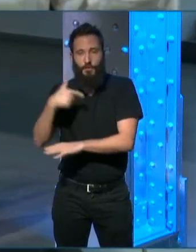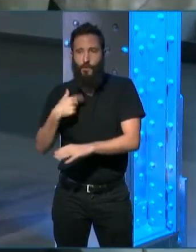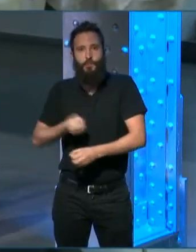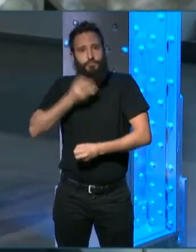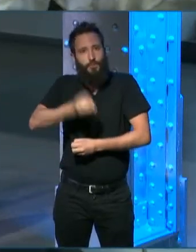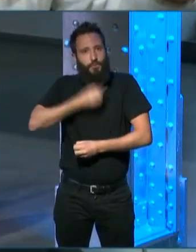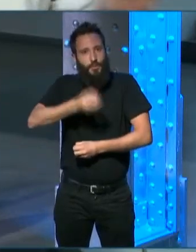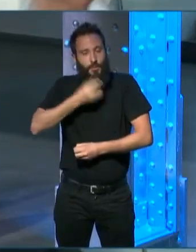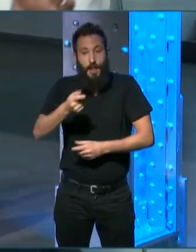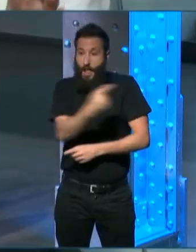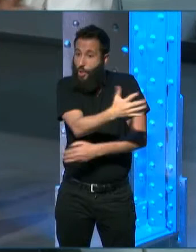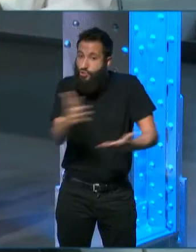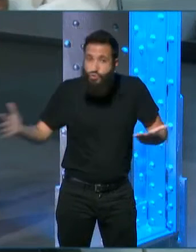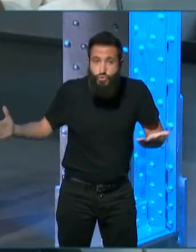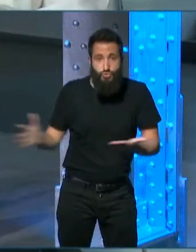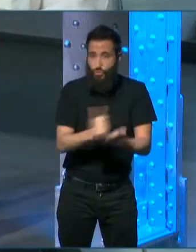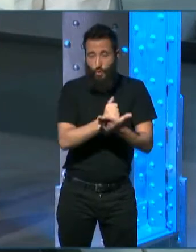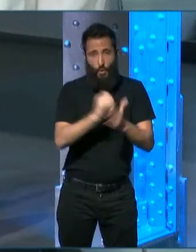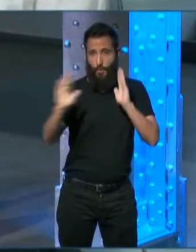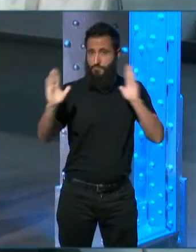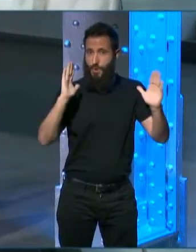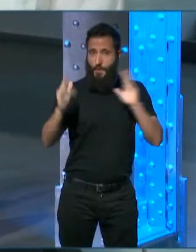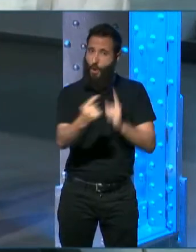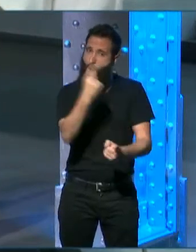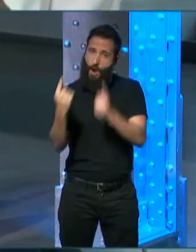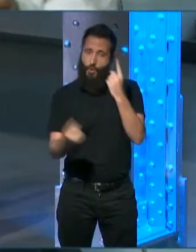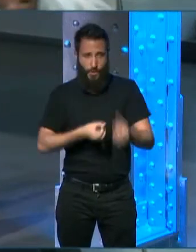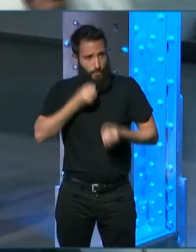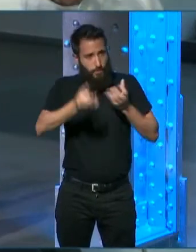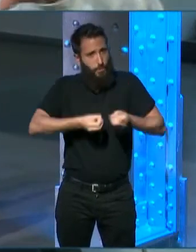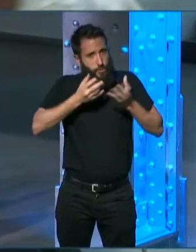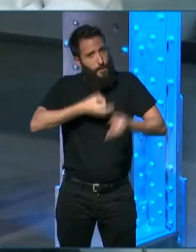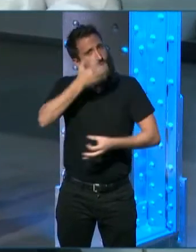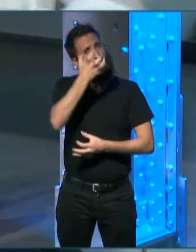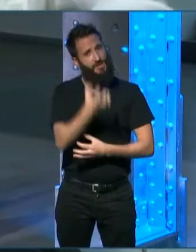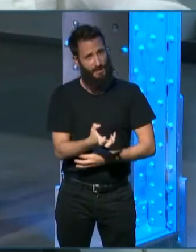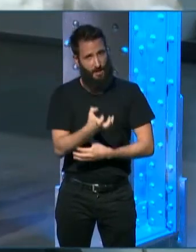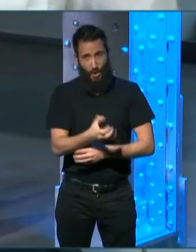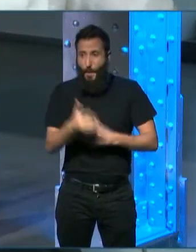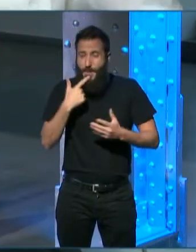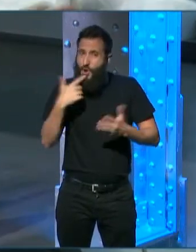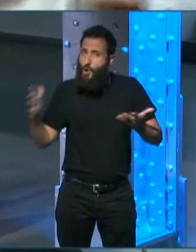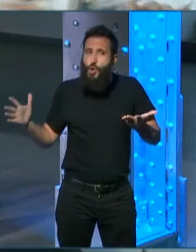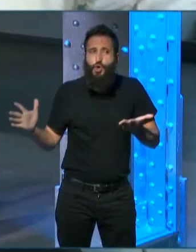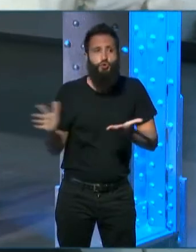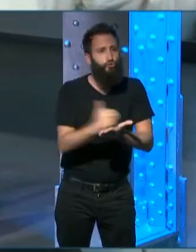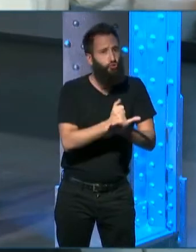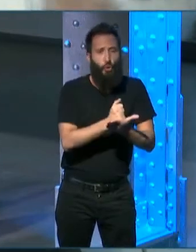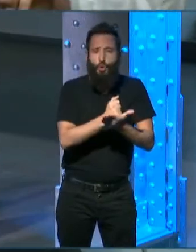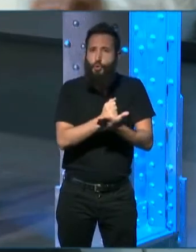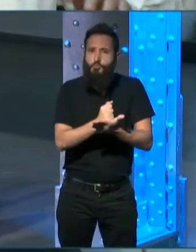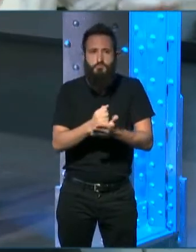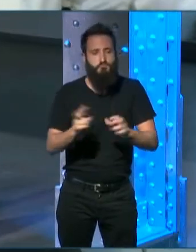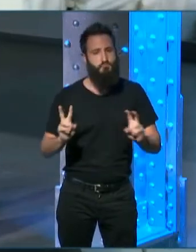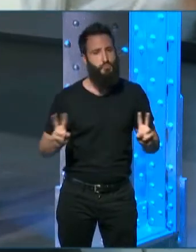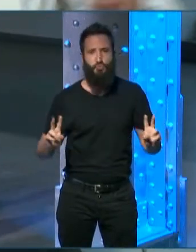serie de algunos momentos, hay mucha seriedad y sin embargo todo fluye como